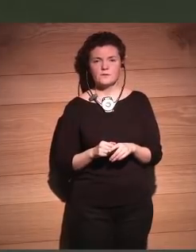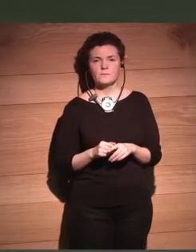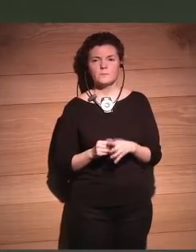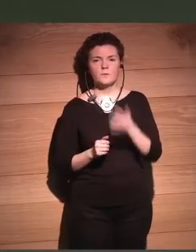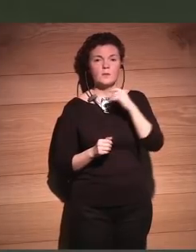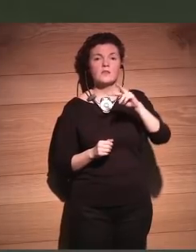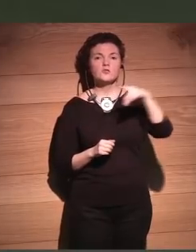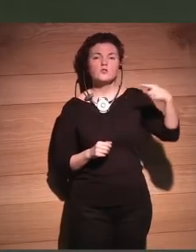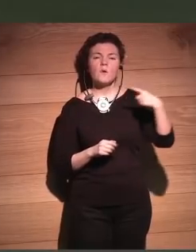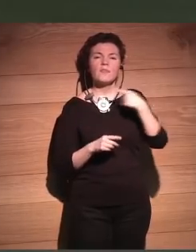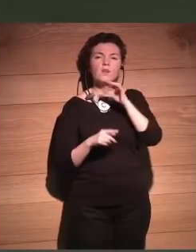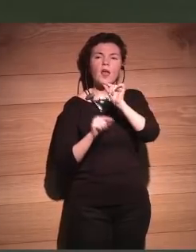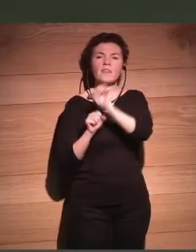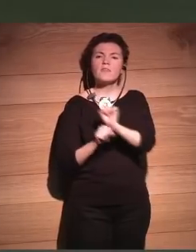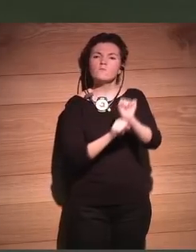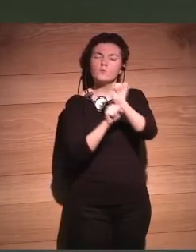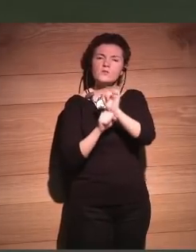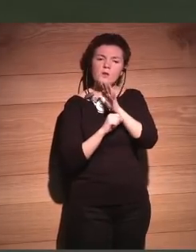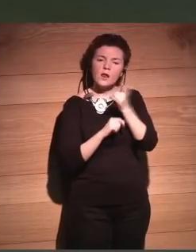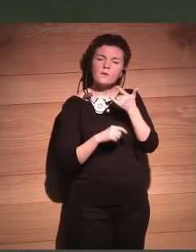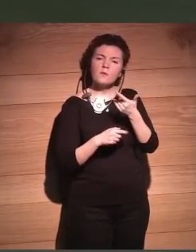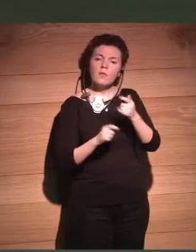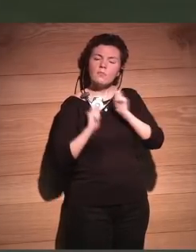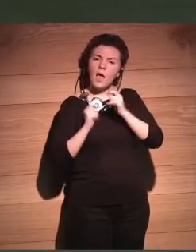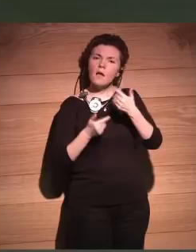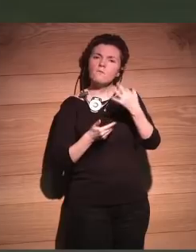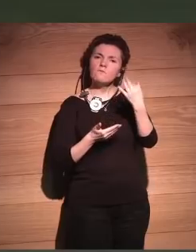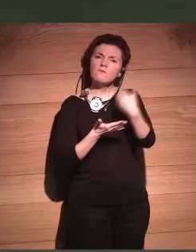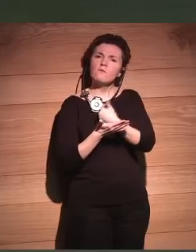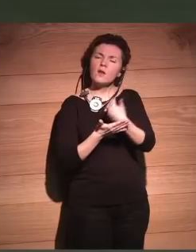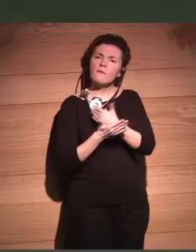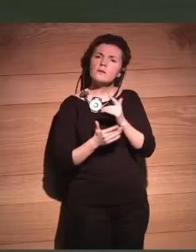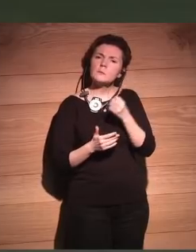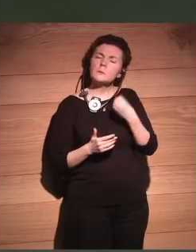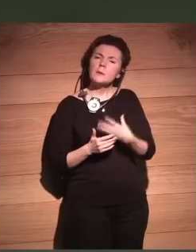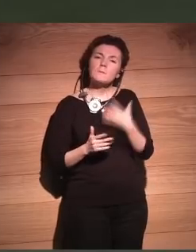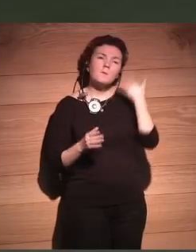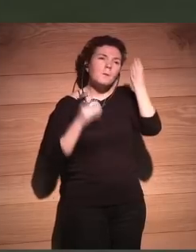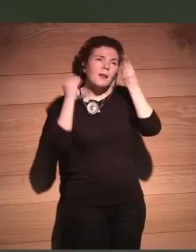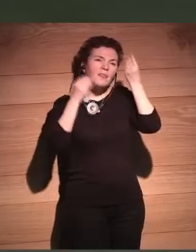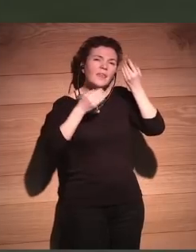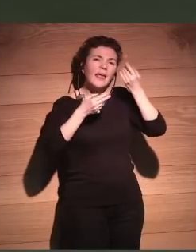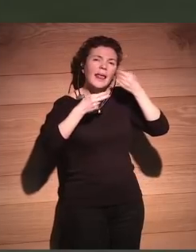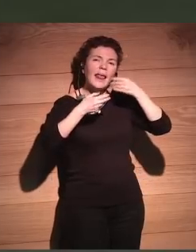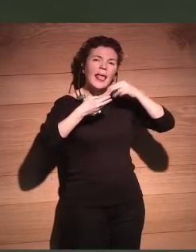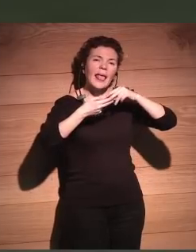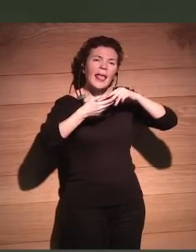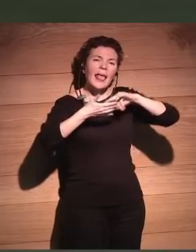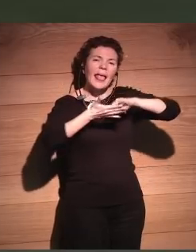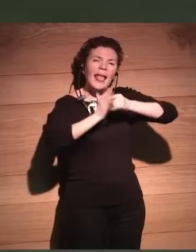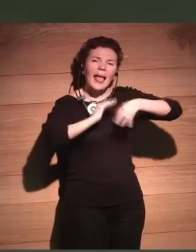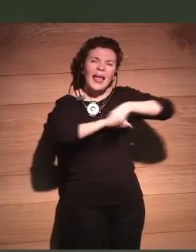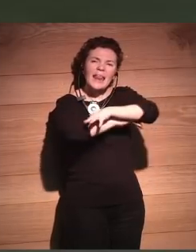las consecuencias inmunes ahora mismo están siendo muy favorables para nosotros, pero creo que la ingeniería genética